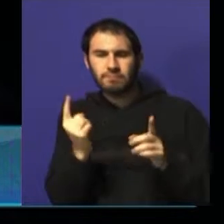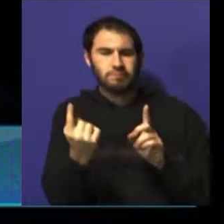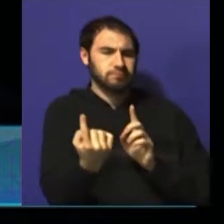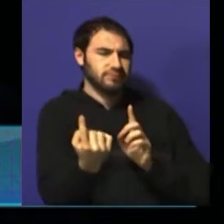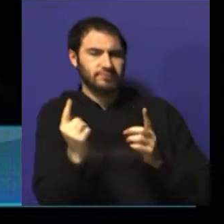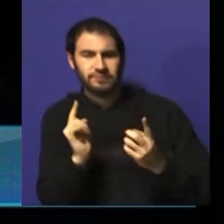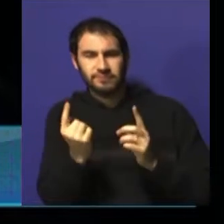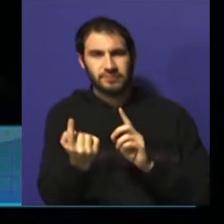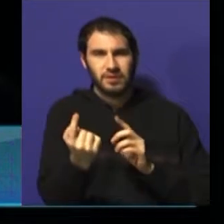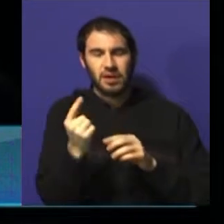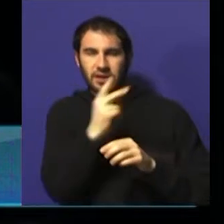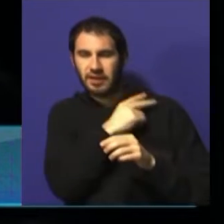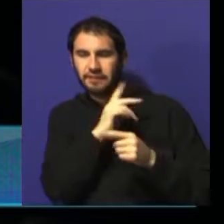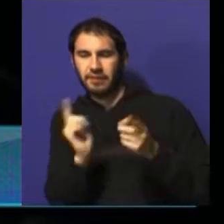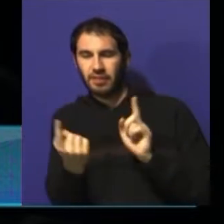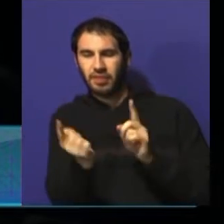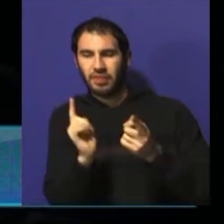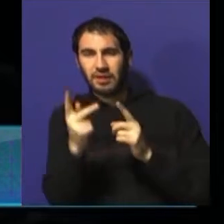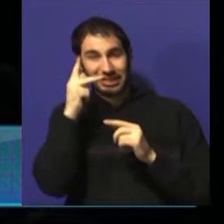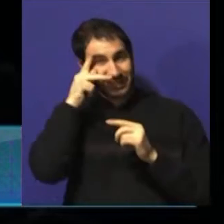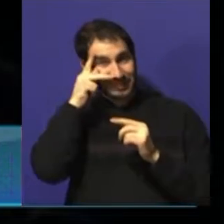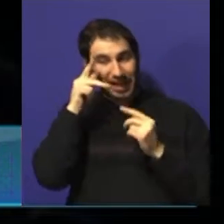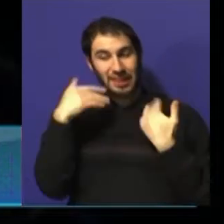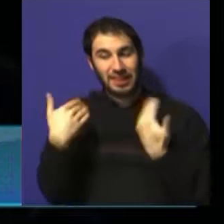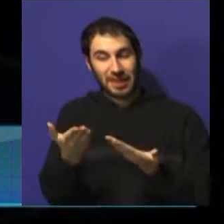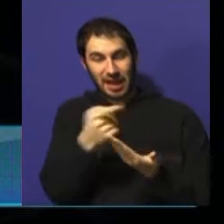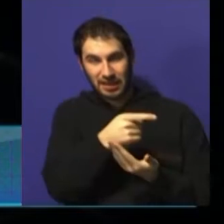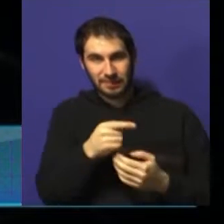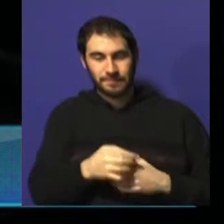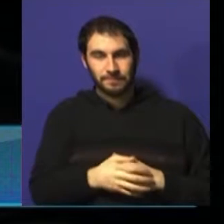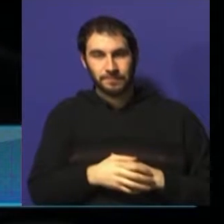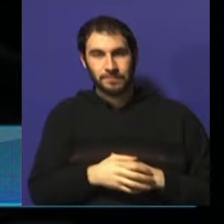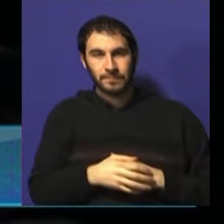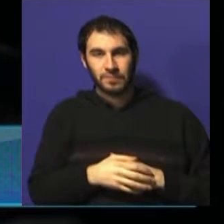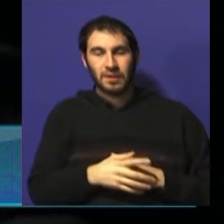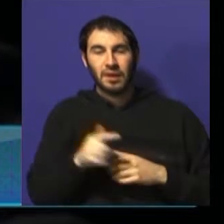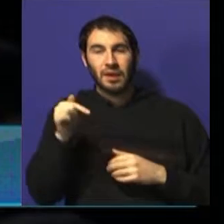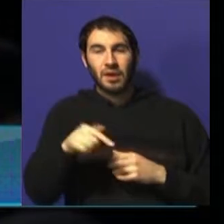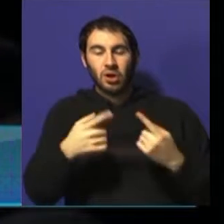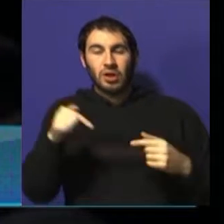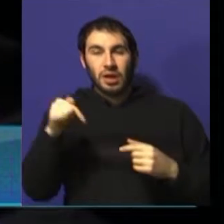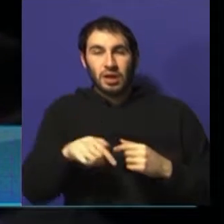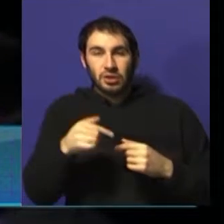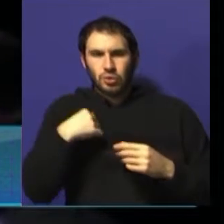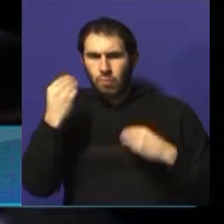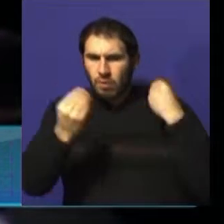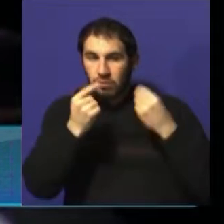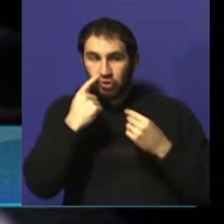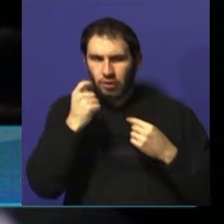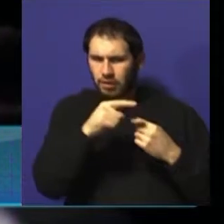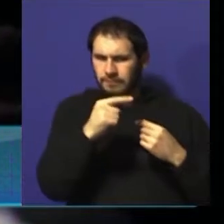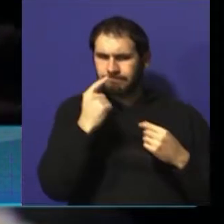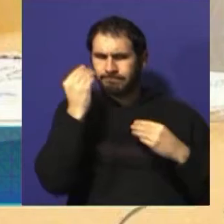implícito que Néstor Kirchner le había puesto a Julio De Vido. Por eso digo, y en esta situación, yo estaría preocupado si fuera Julio De